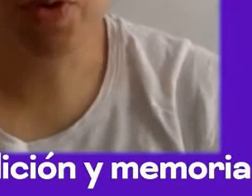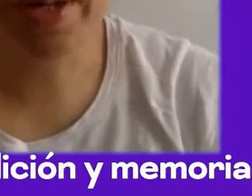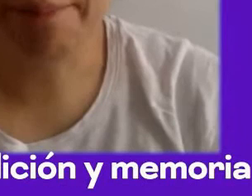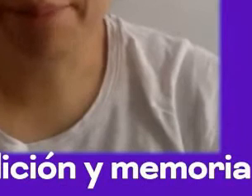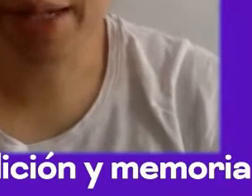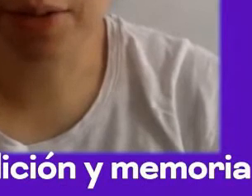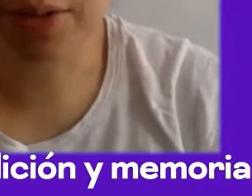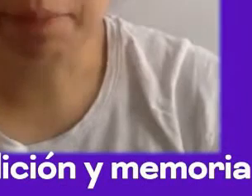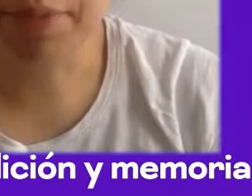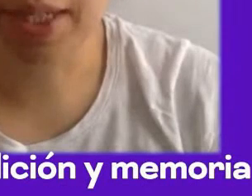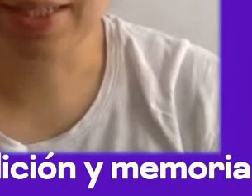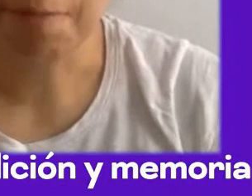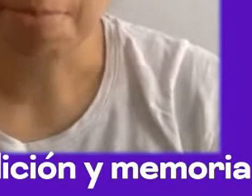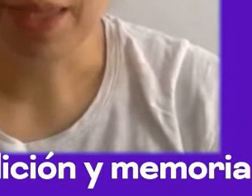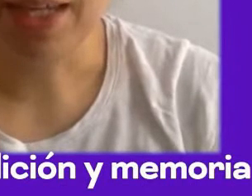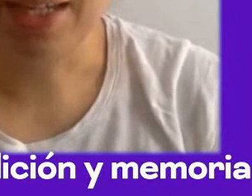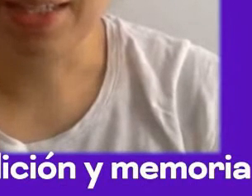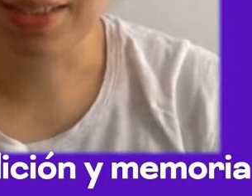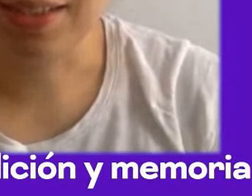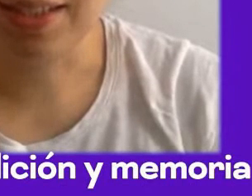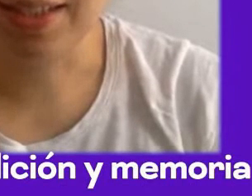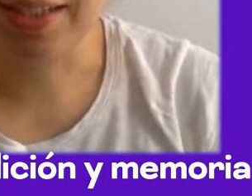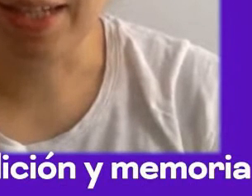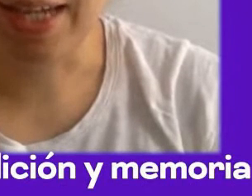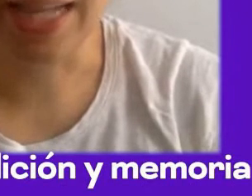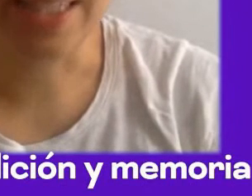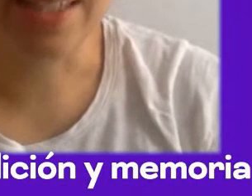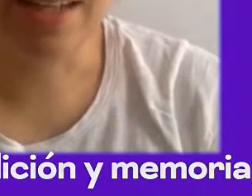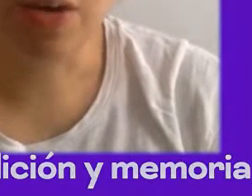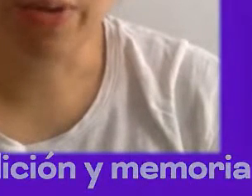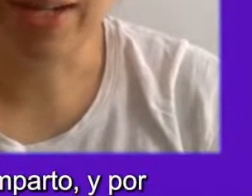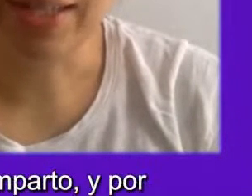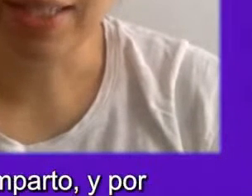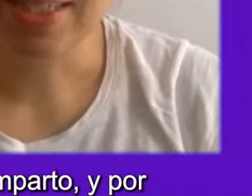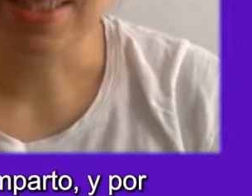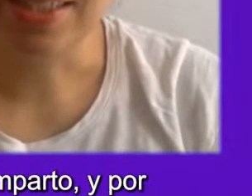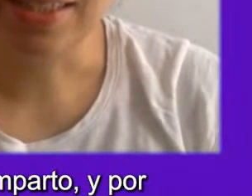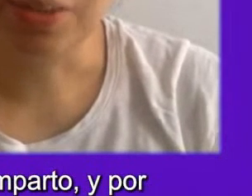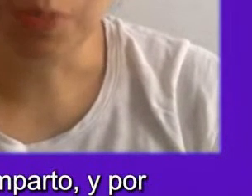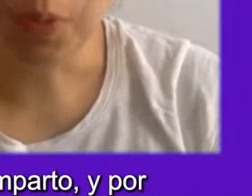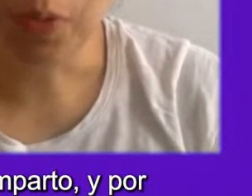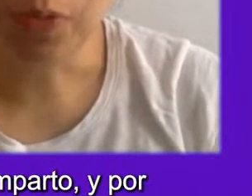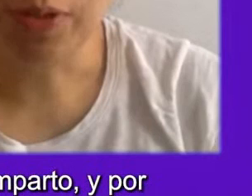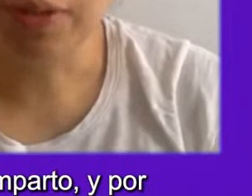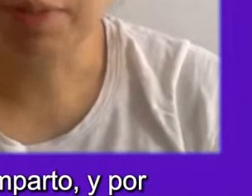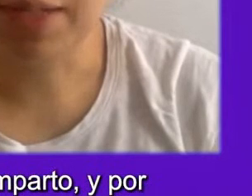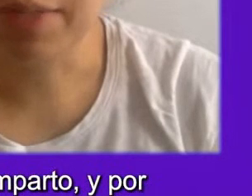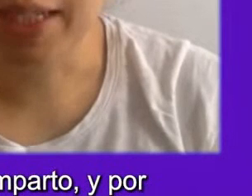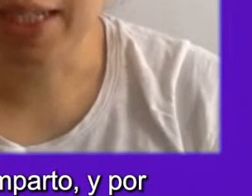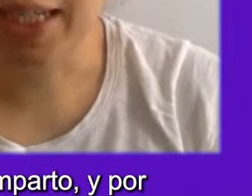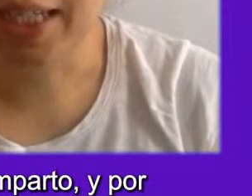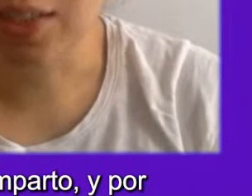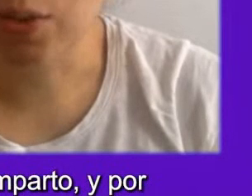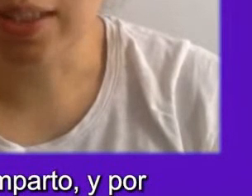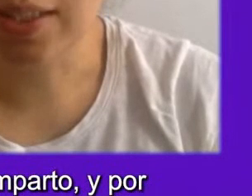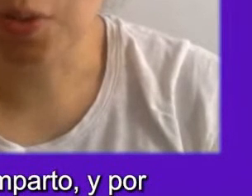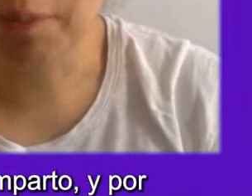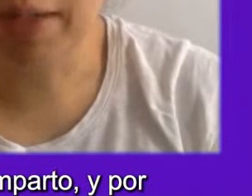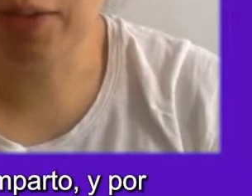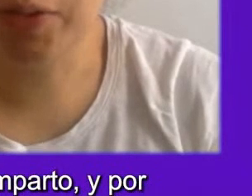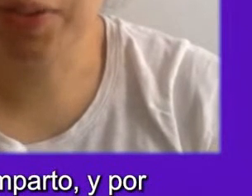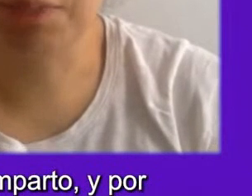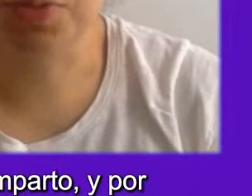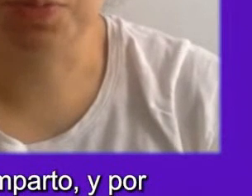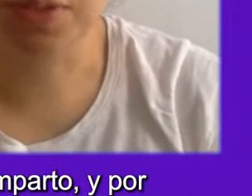es memoria, pero también es el aquí y el ahora. y un poco fue lo que plasmé en esto que